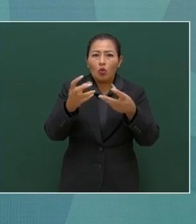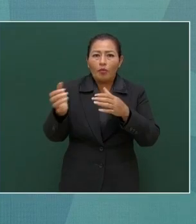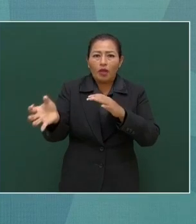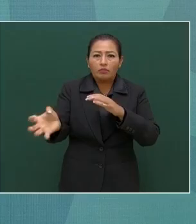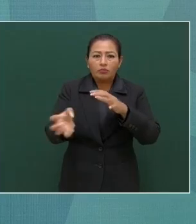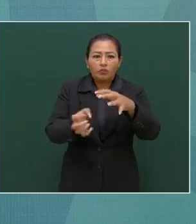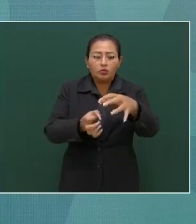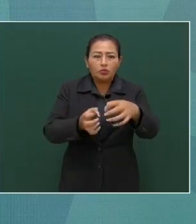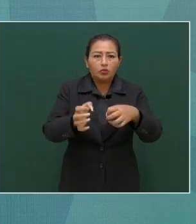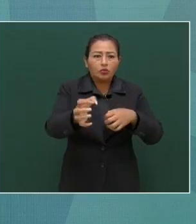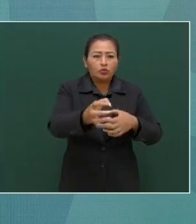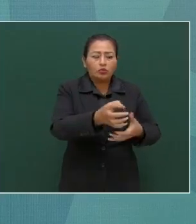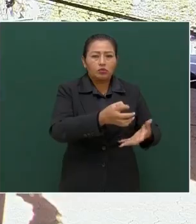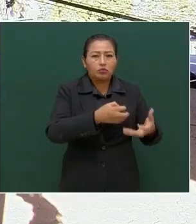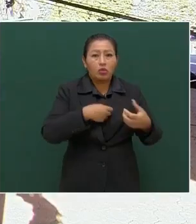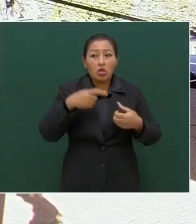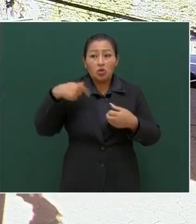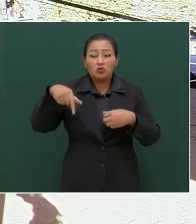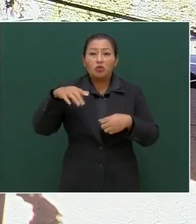nos estaban robando.